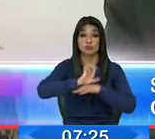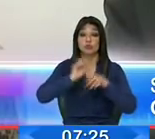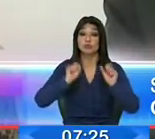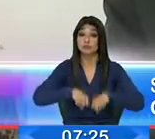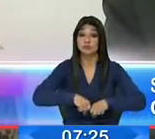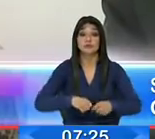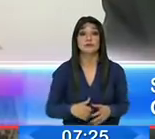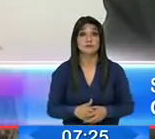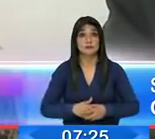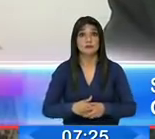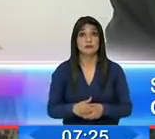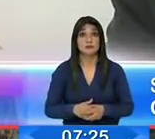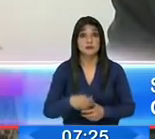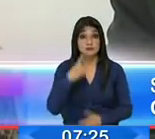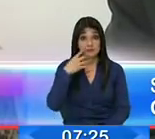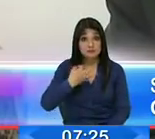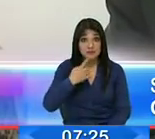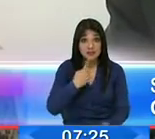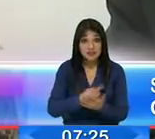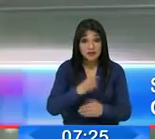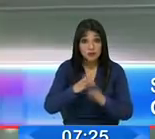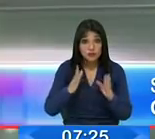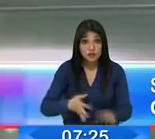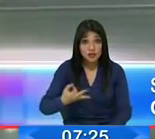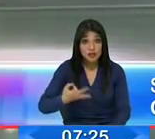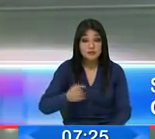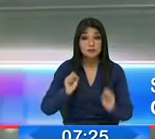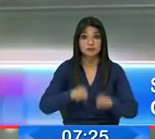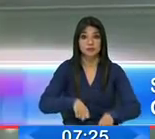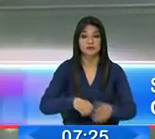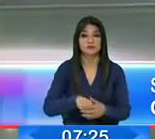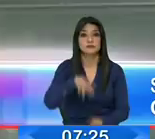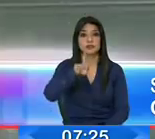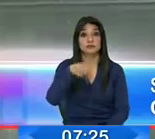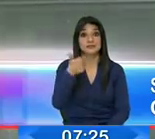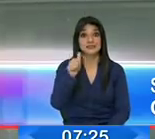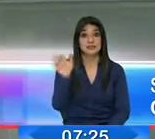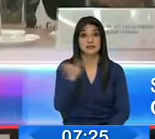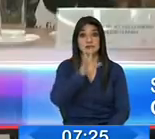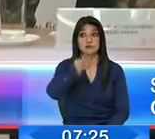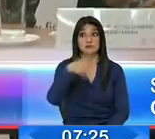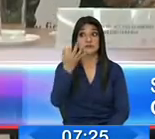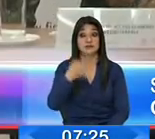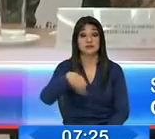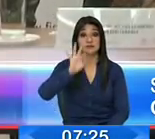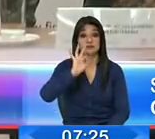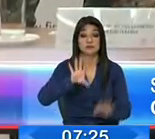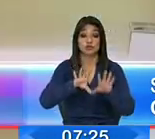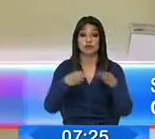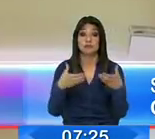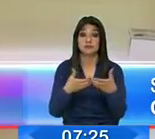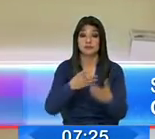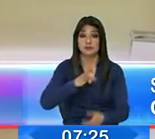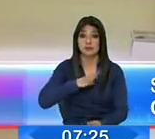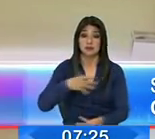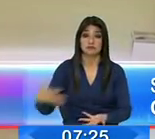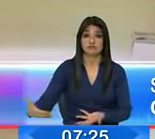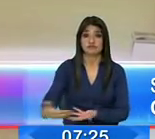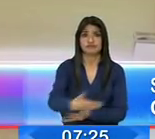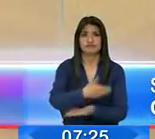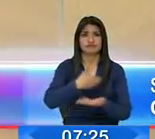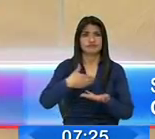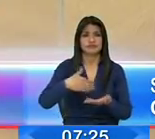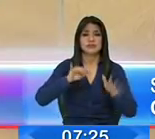ecuatoriano, para ver si efectivamente son piezas ecuatorianas. Entre el 2010 y el 2019, el Comité Técnico recuperó